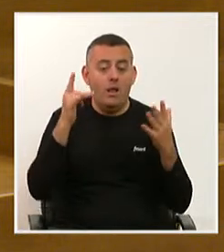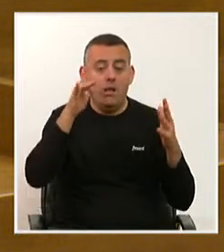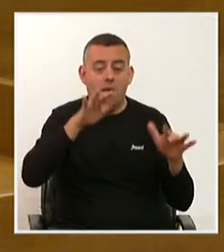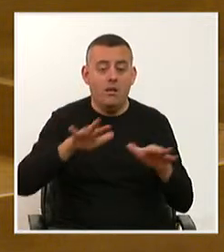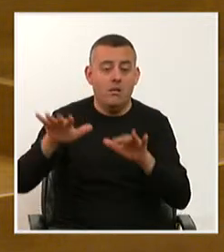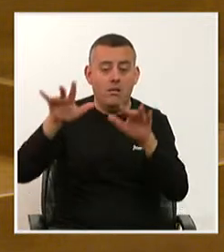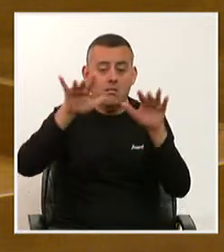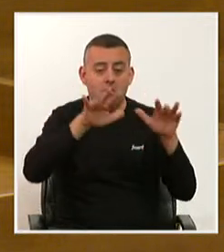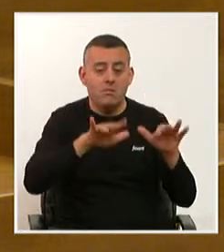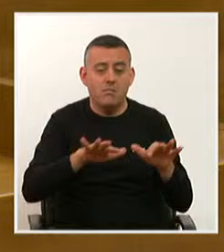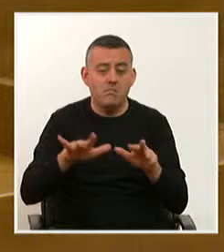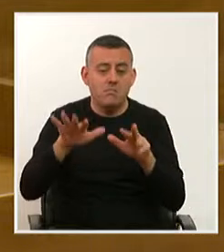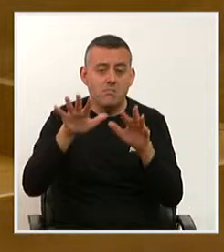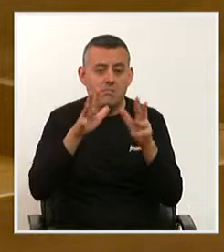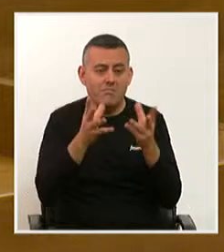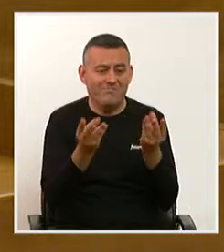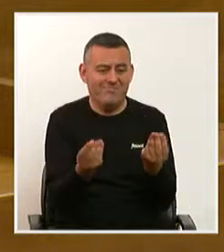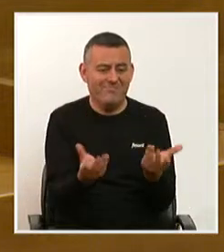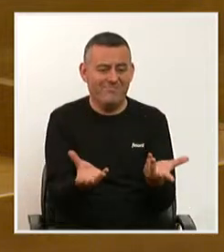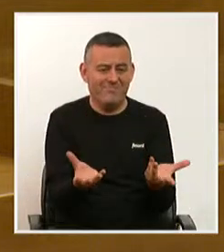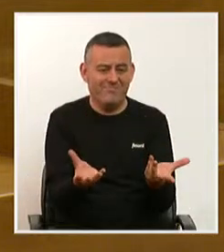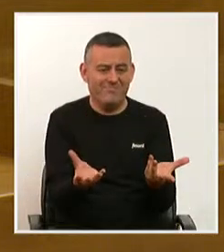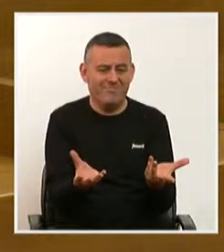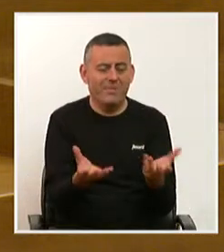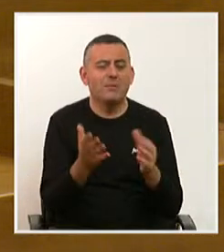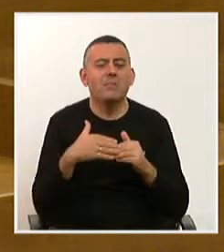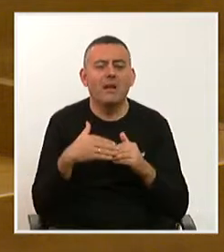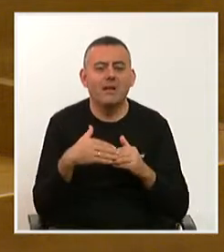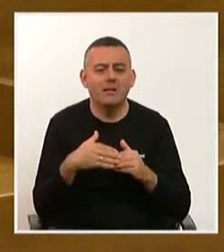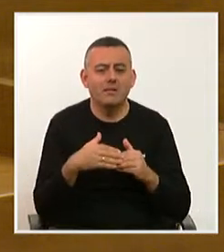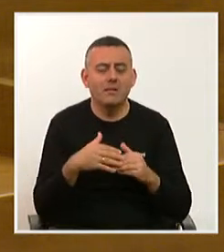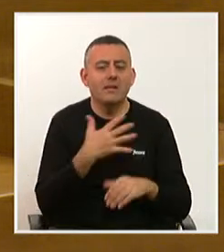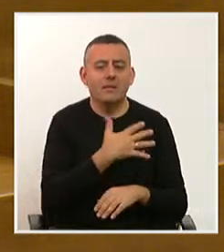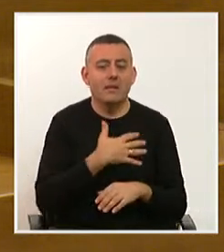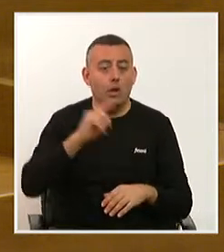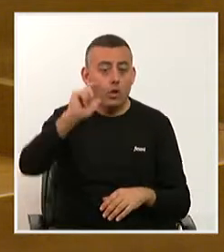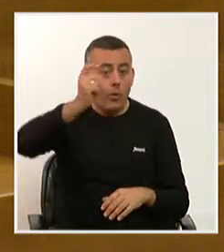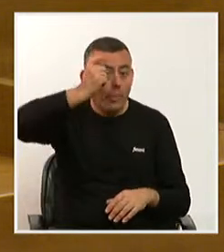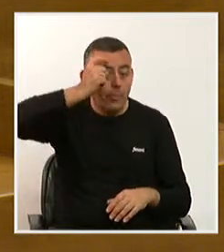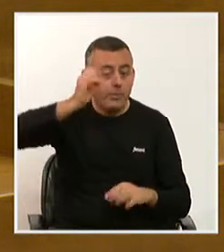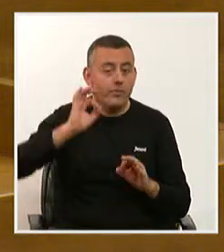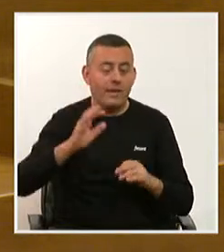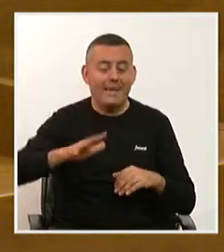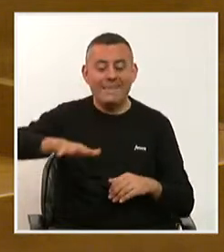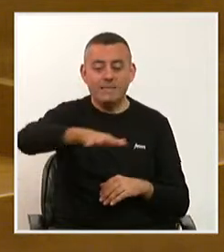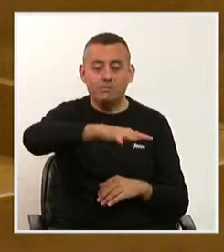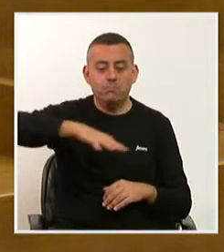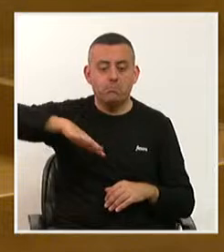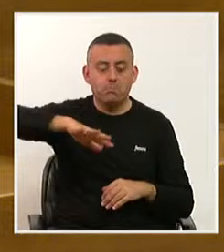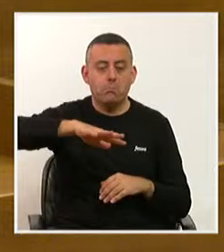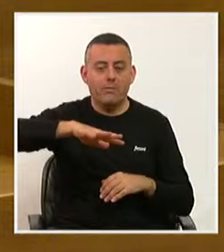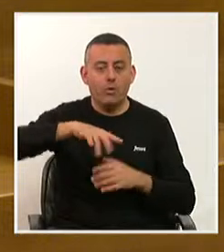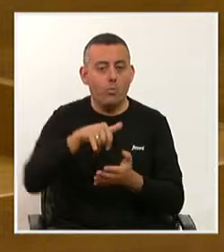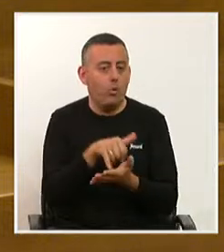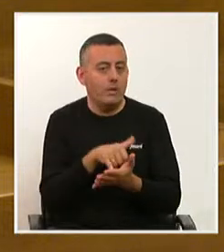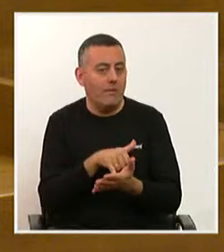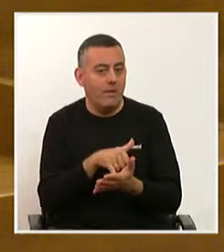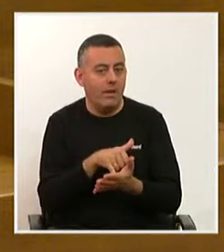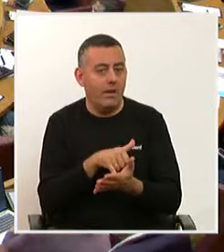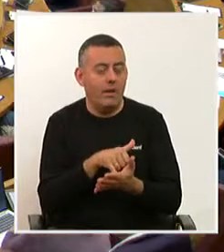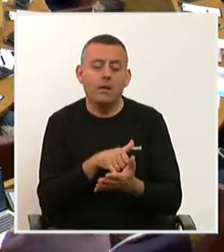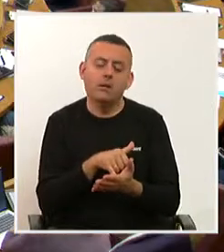partido popular Modificar el concepto de espacio vulnerable Modificar el concepto de espacio